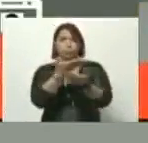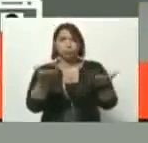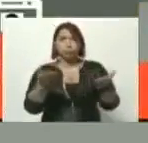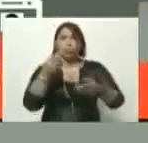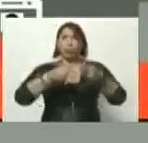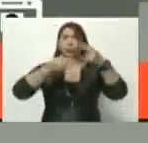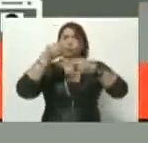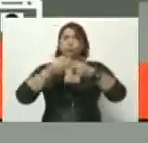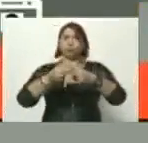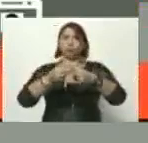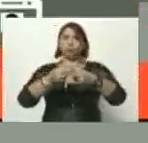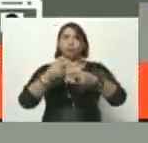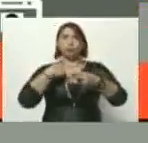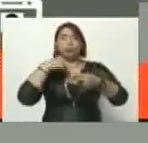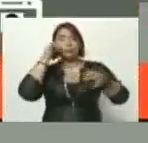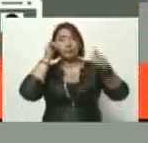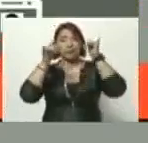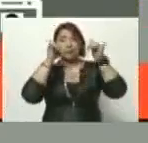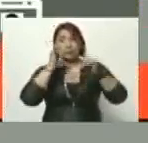Por eso